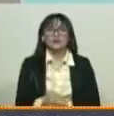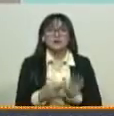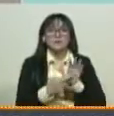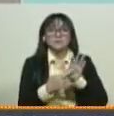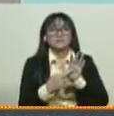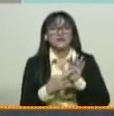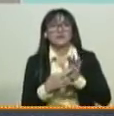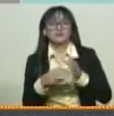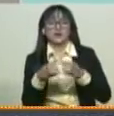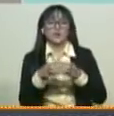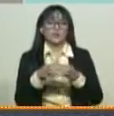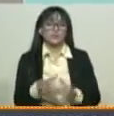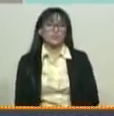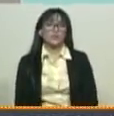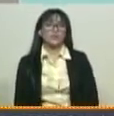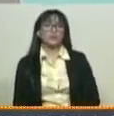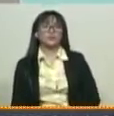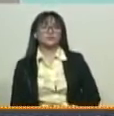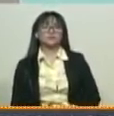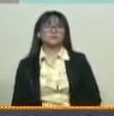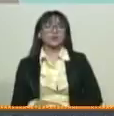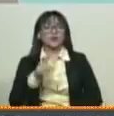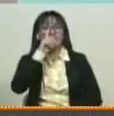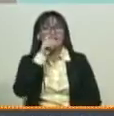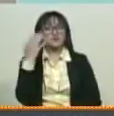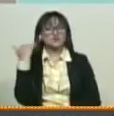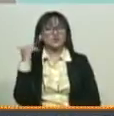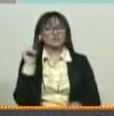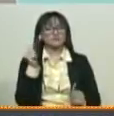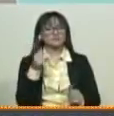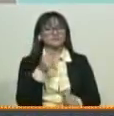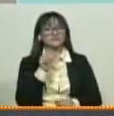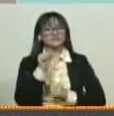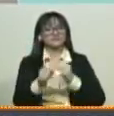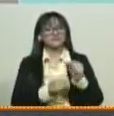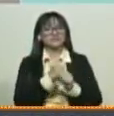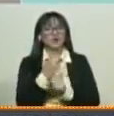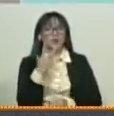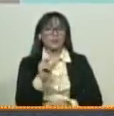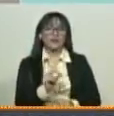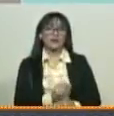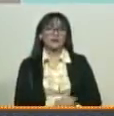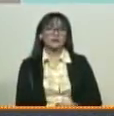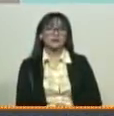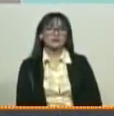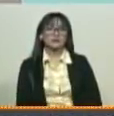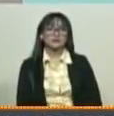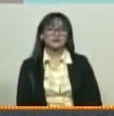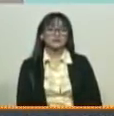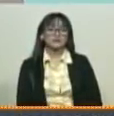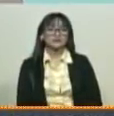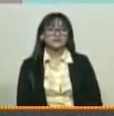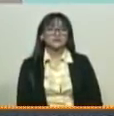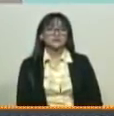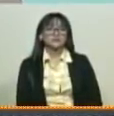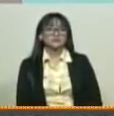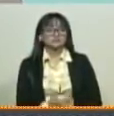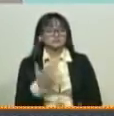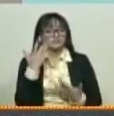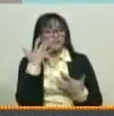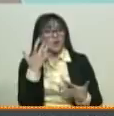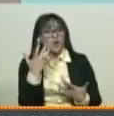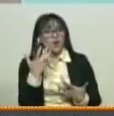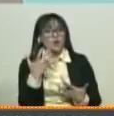representantes de la oligarquía venezolana en el año a comienzo del siglo XX. Ni en esos momentos se notó